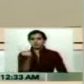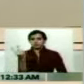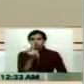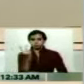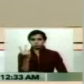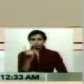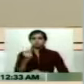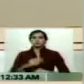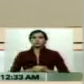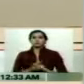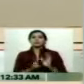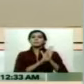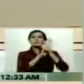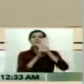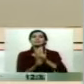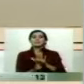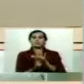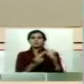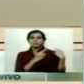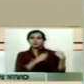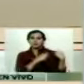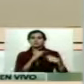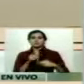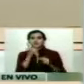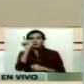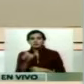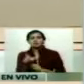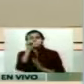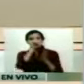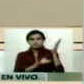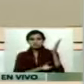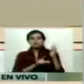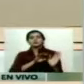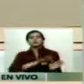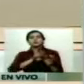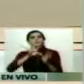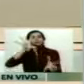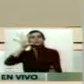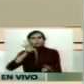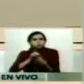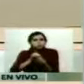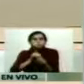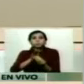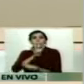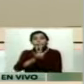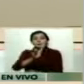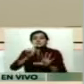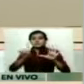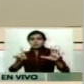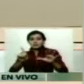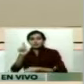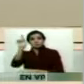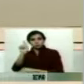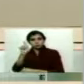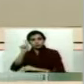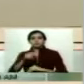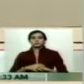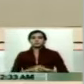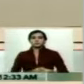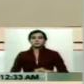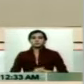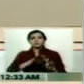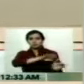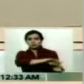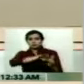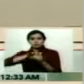Bueno, sería deseable que ya lo estuviéramos. Pero en democracia no hay que hacer una presunción de sospecha. Dejemos que